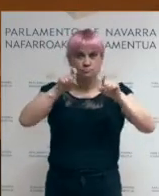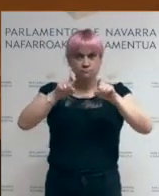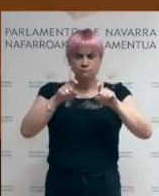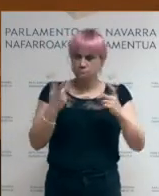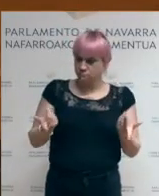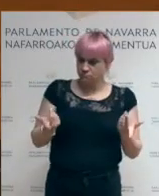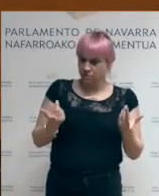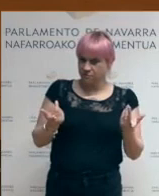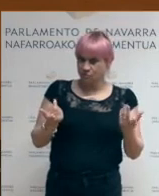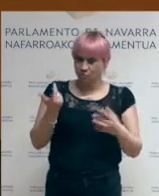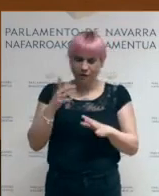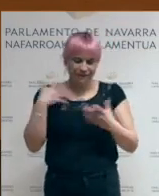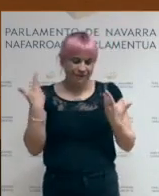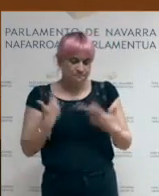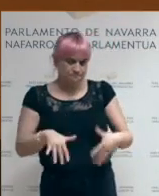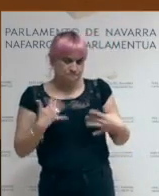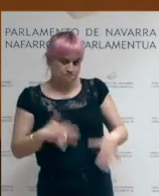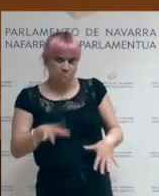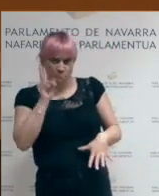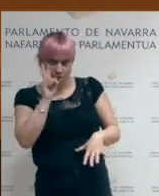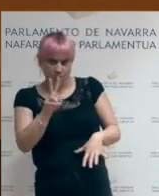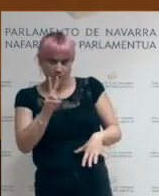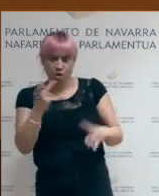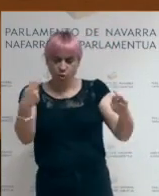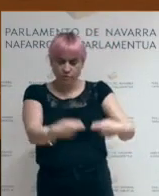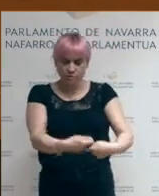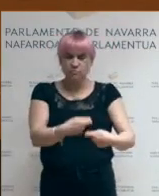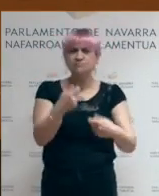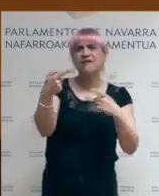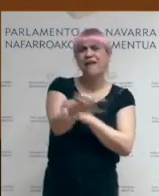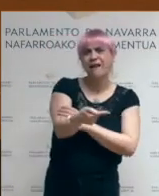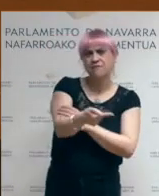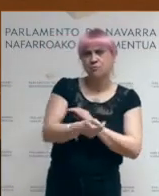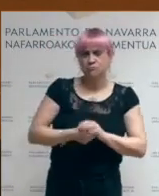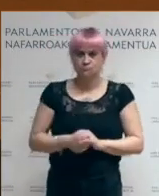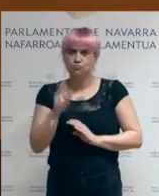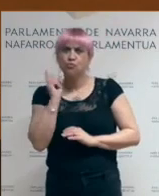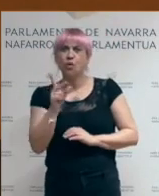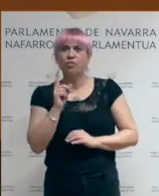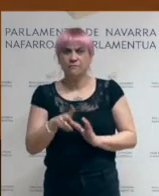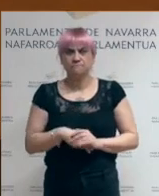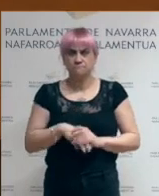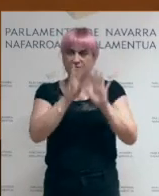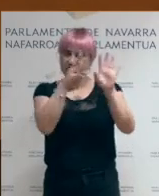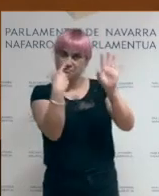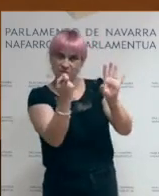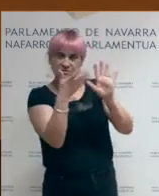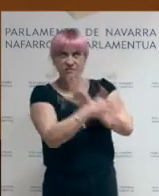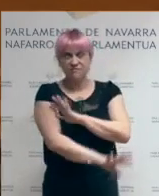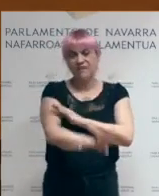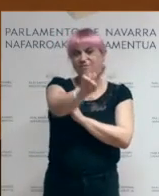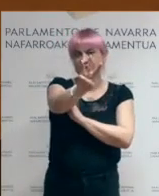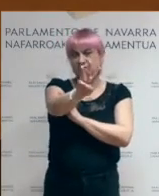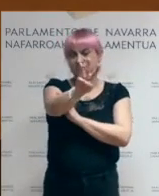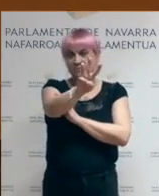encontramos con realidades aplastantes. La primera, que hay 12 centros concertados con índice negativo, 12 de 36, 1 de cada 3. Pero si